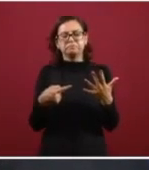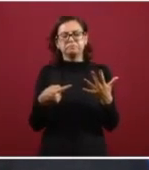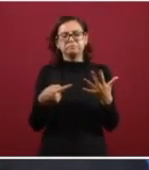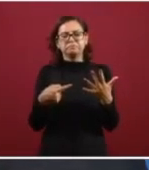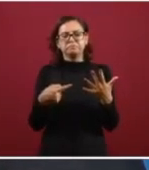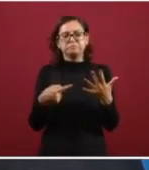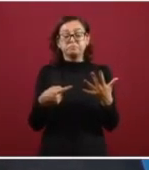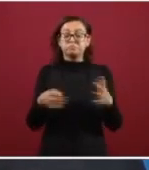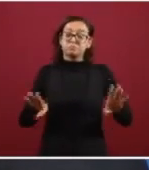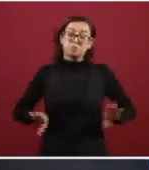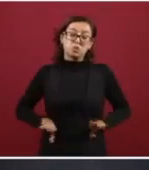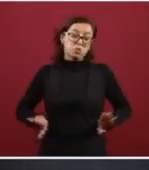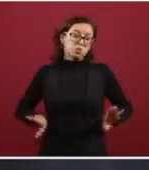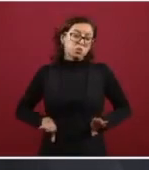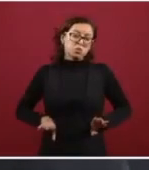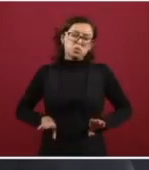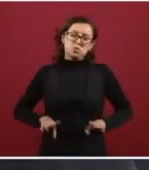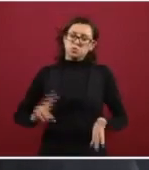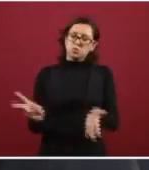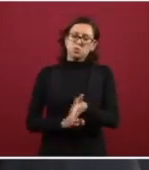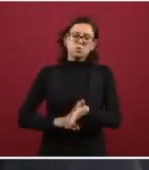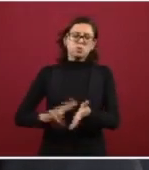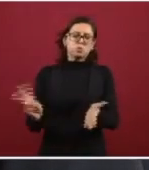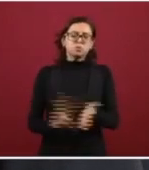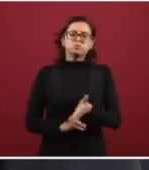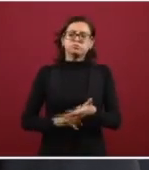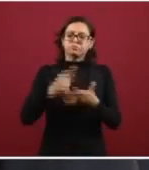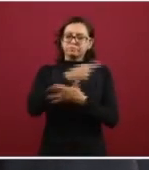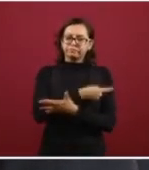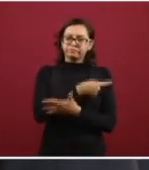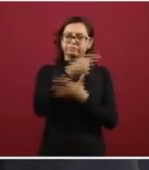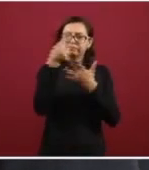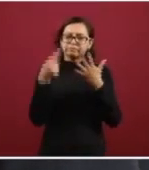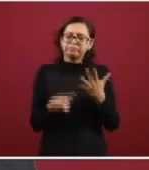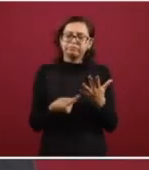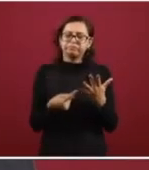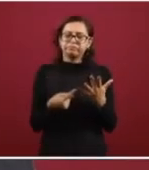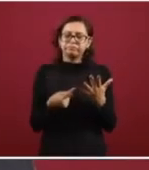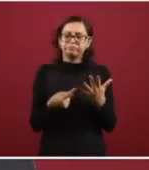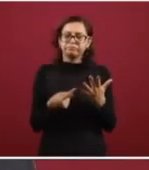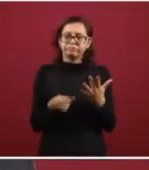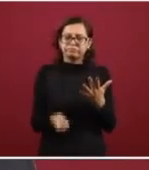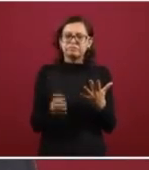entre otras virtudes, es un pueblo